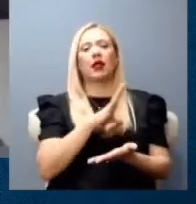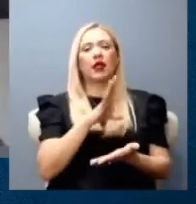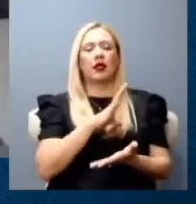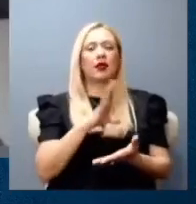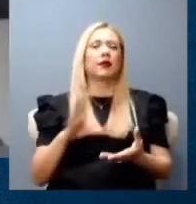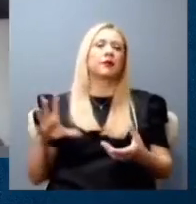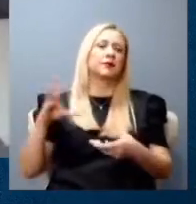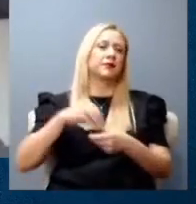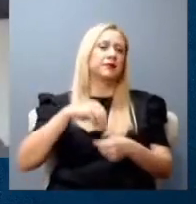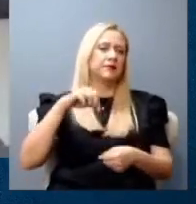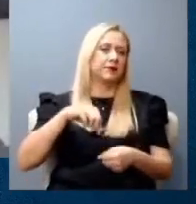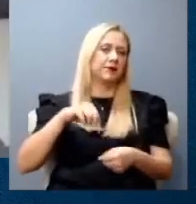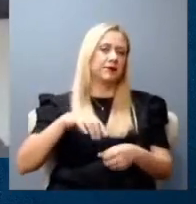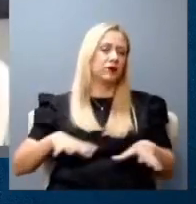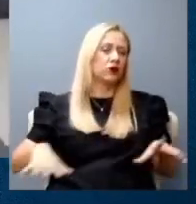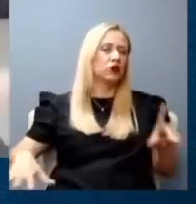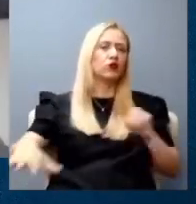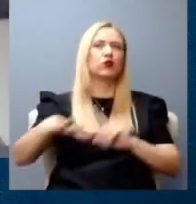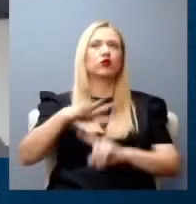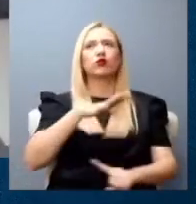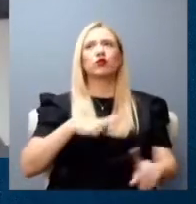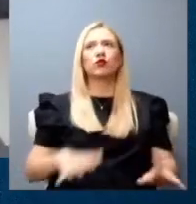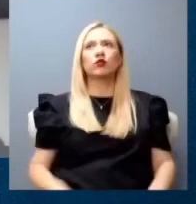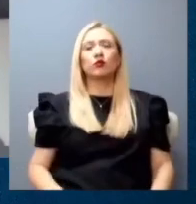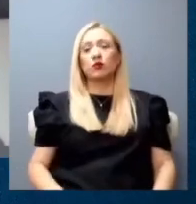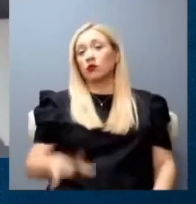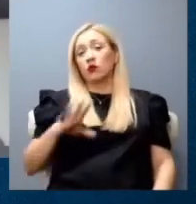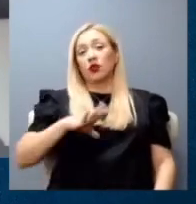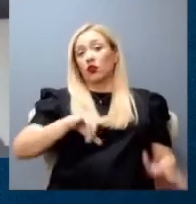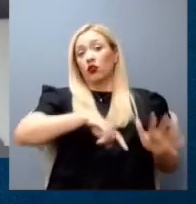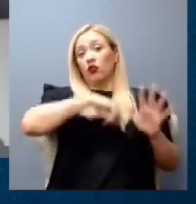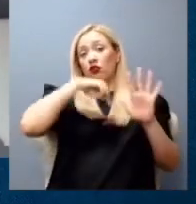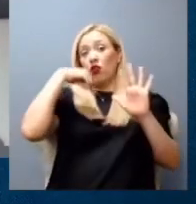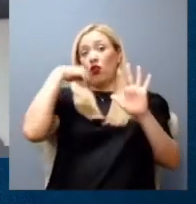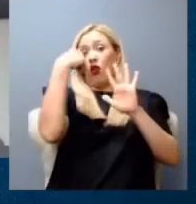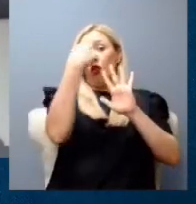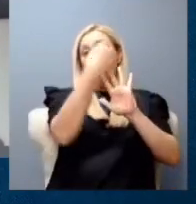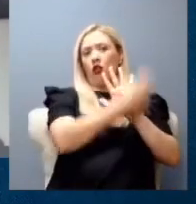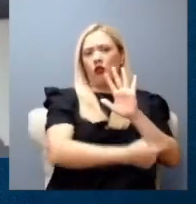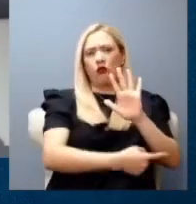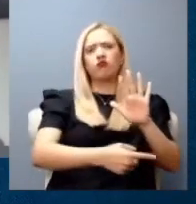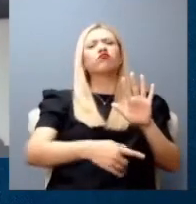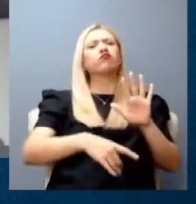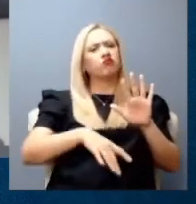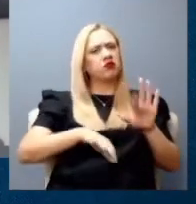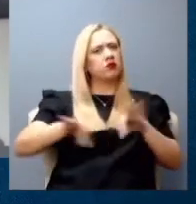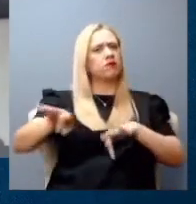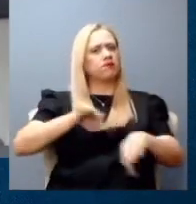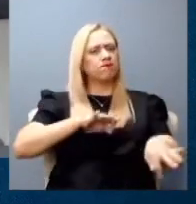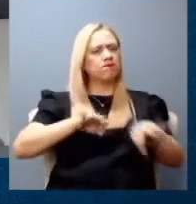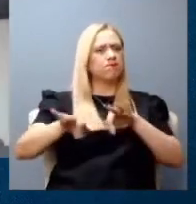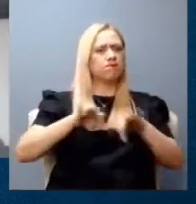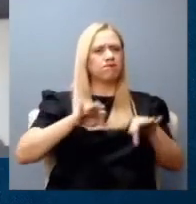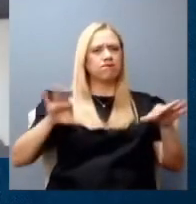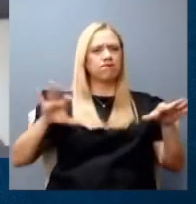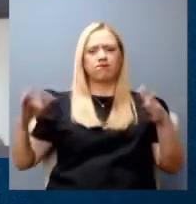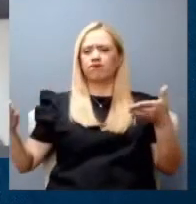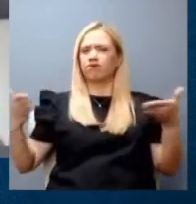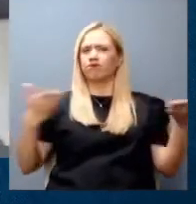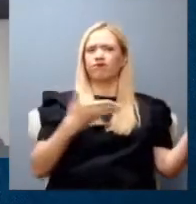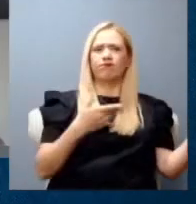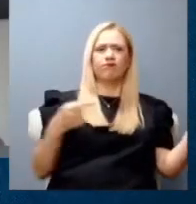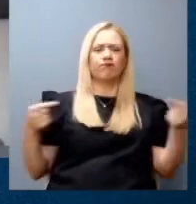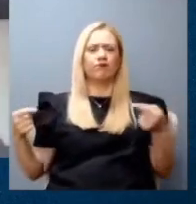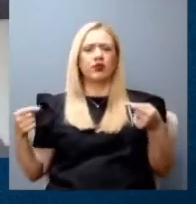este sistema integral. Es decir, que están allí todos los componentes funcionando de manera simultánea con enormes